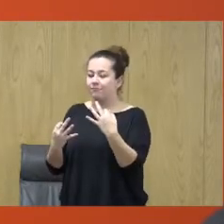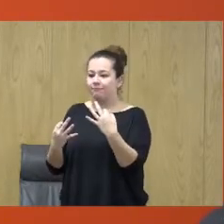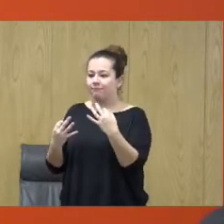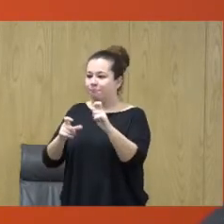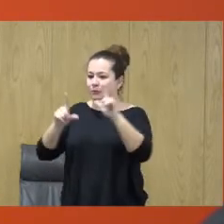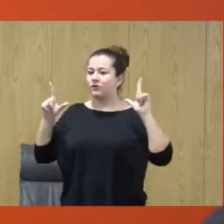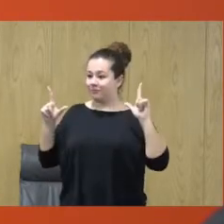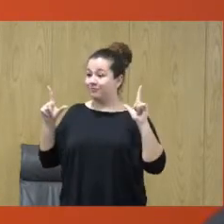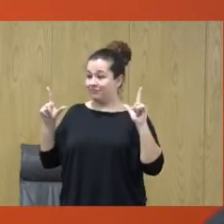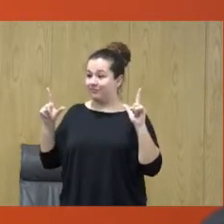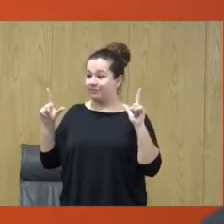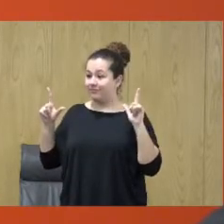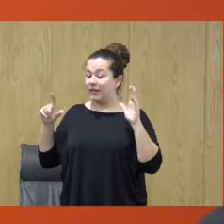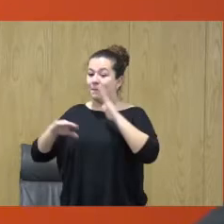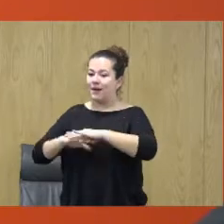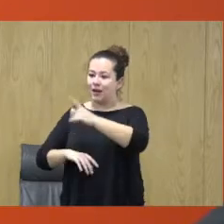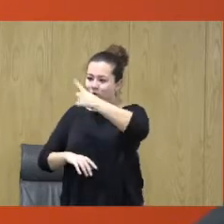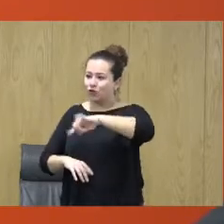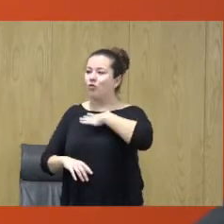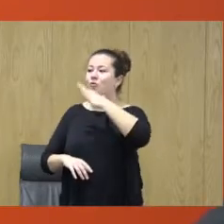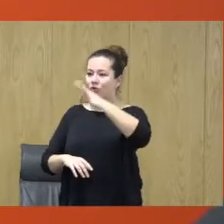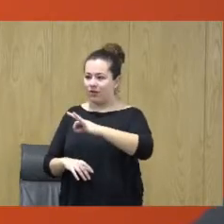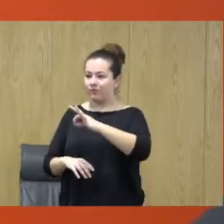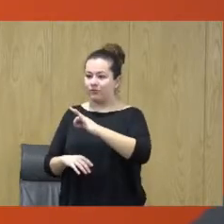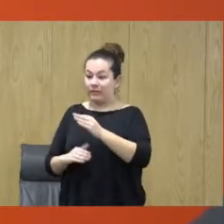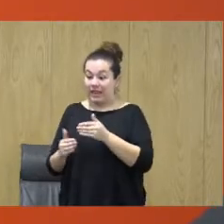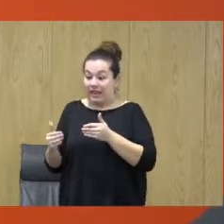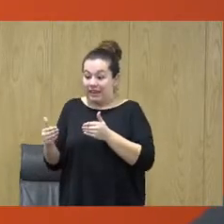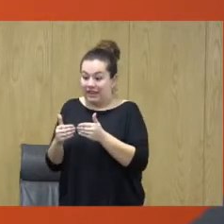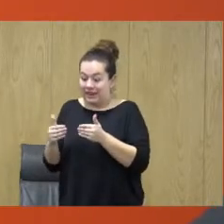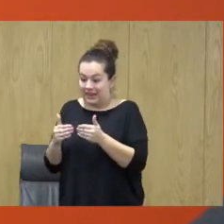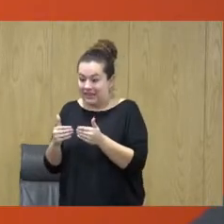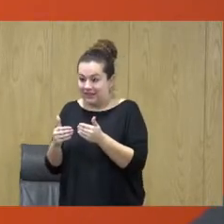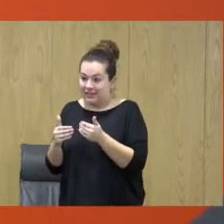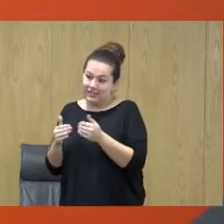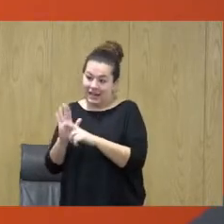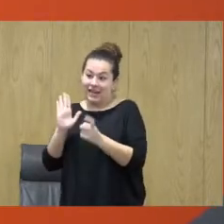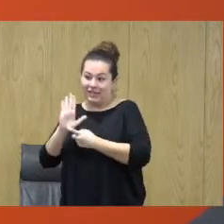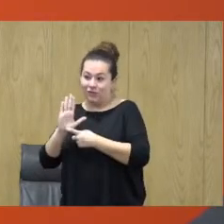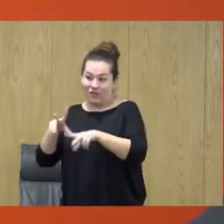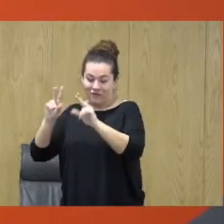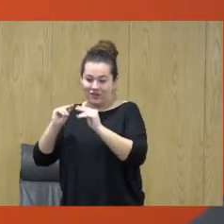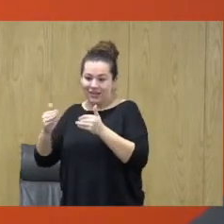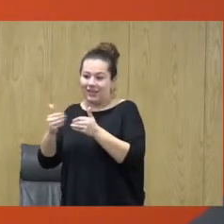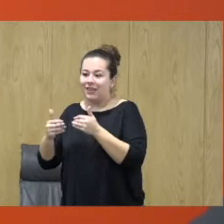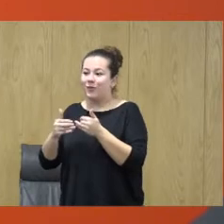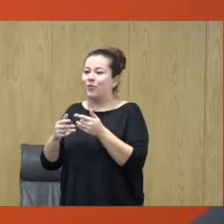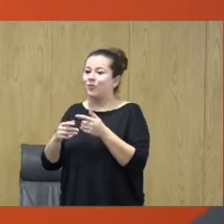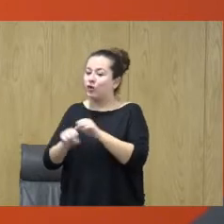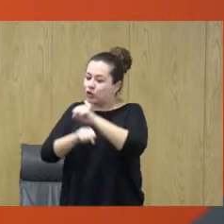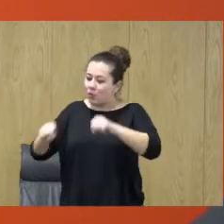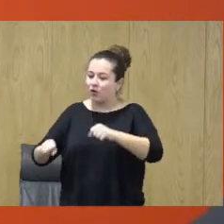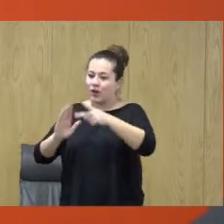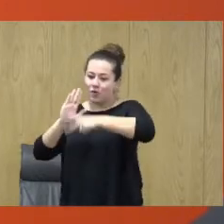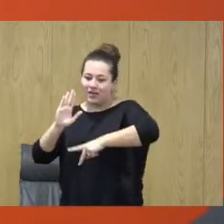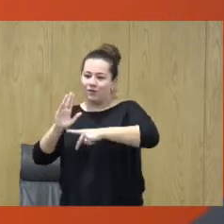las protagonistas, para que podamos tener a la vuelta de lo que queda de legislatura un soporte normativo que nos